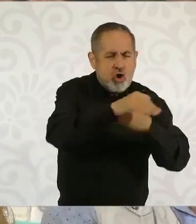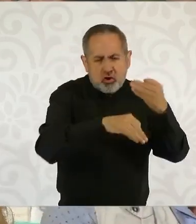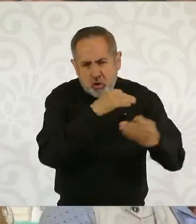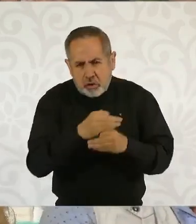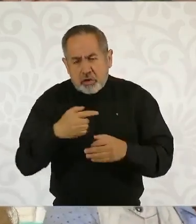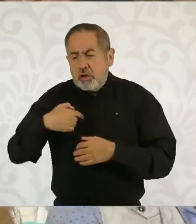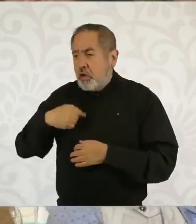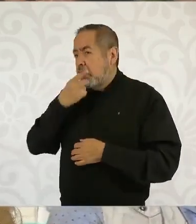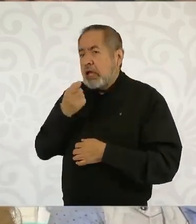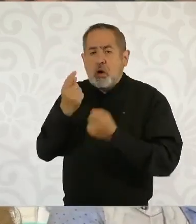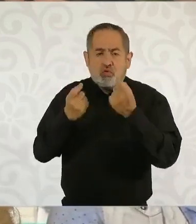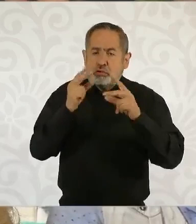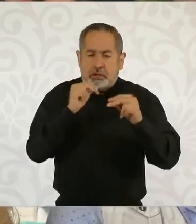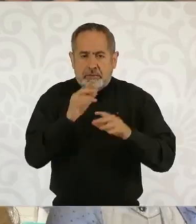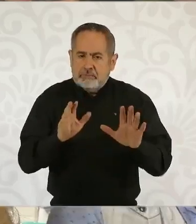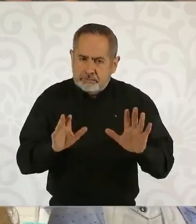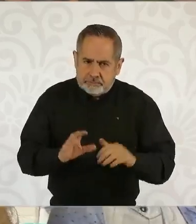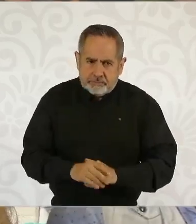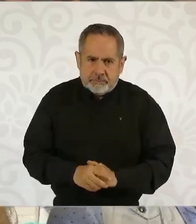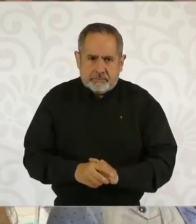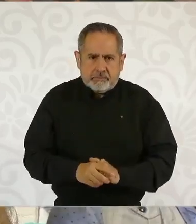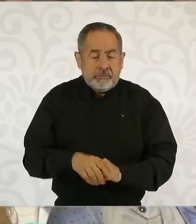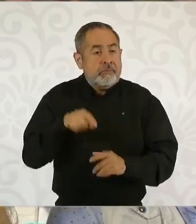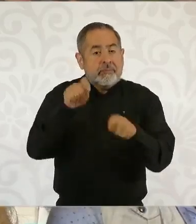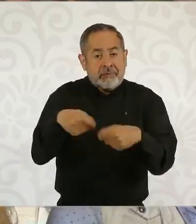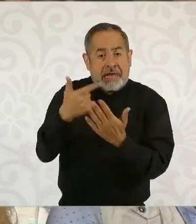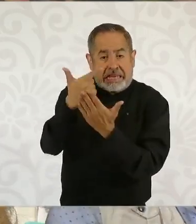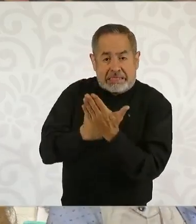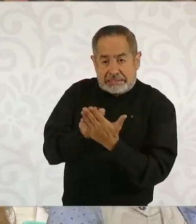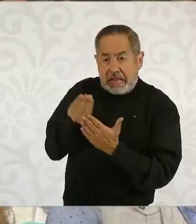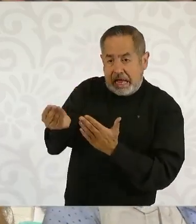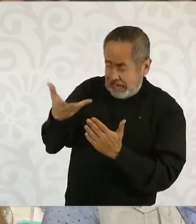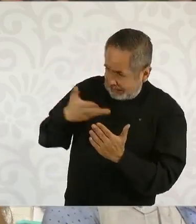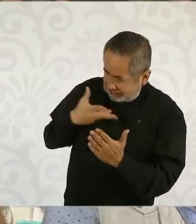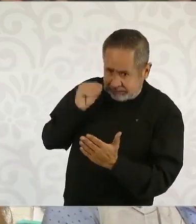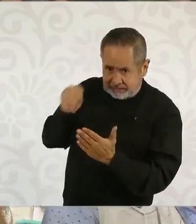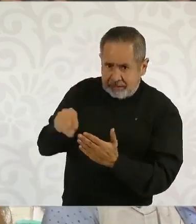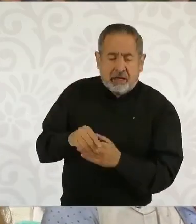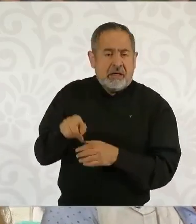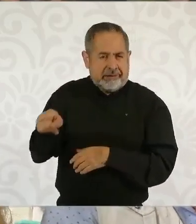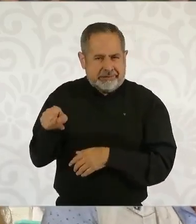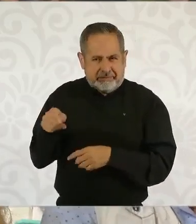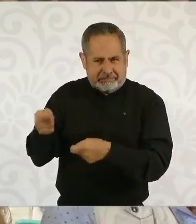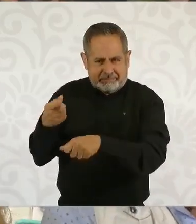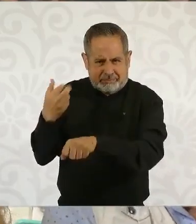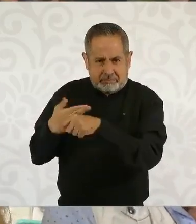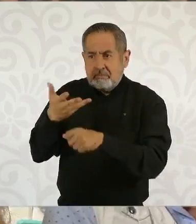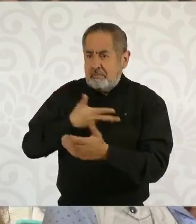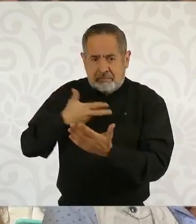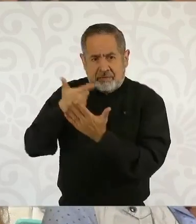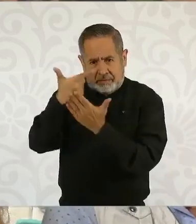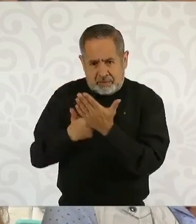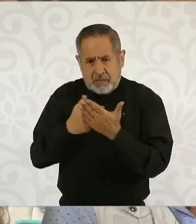que acaso algunos casos no, se quedó aquí un listado en comunicación y ahí lo tienen con